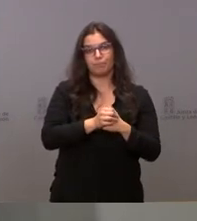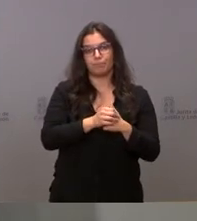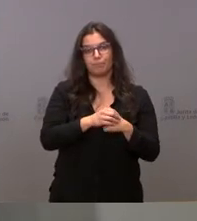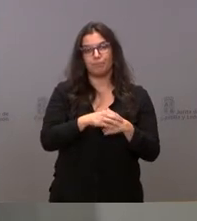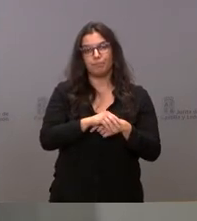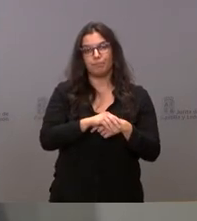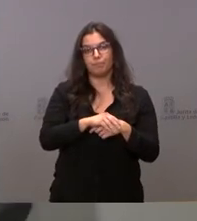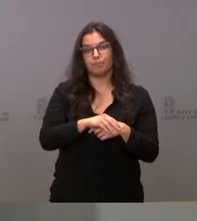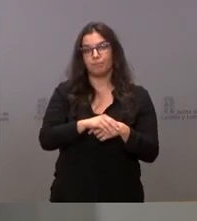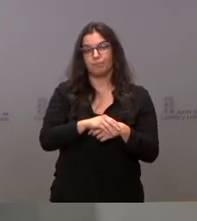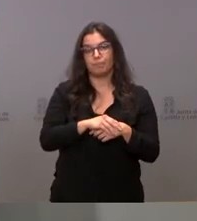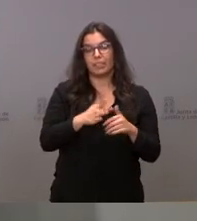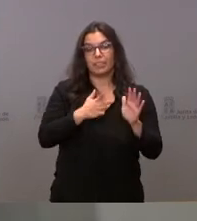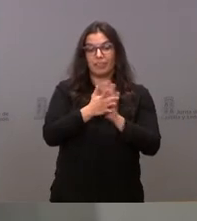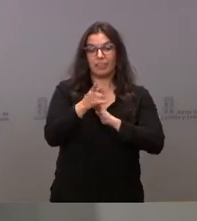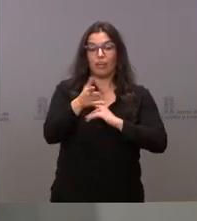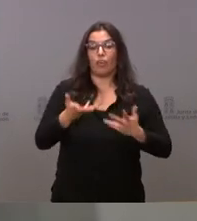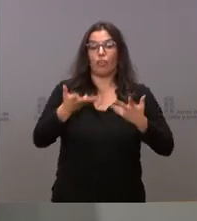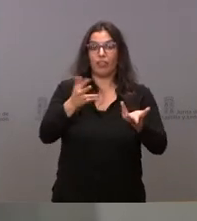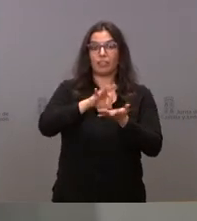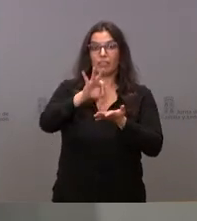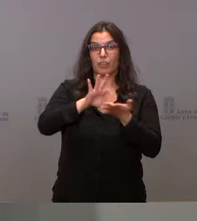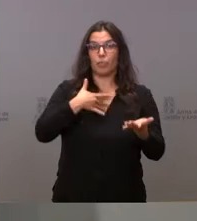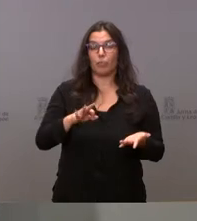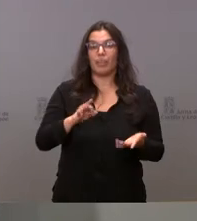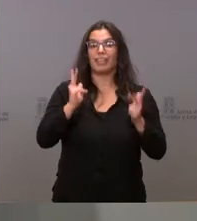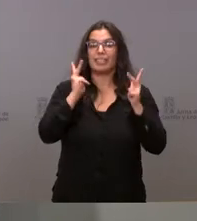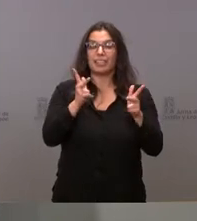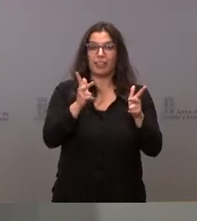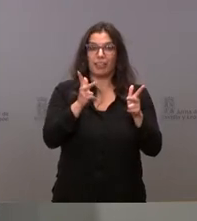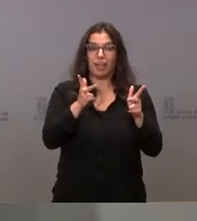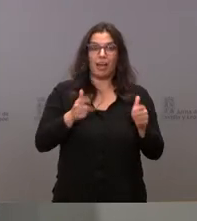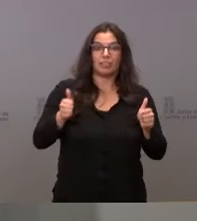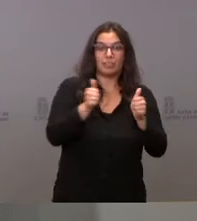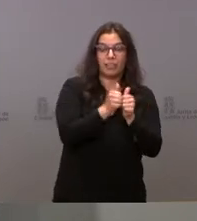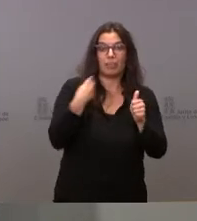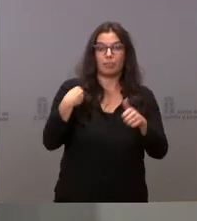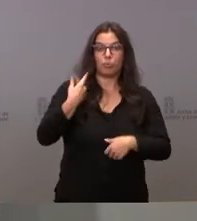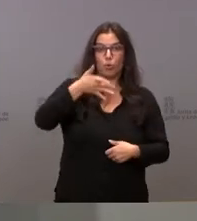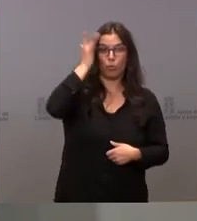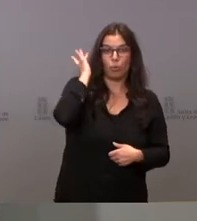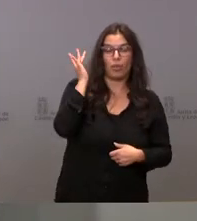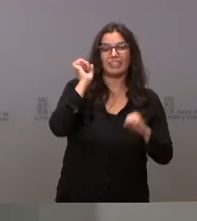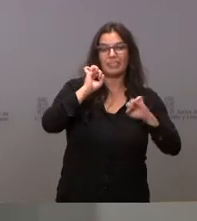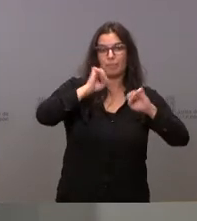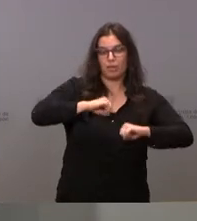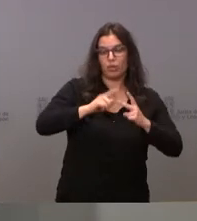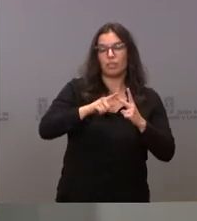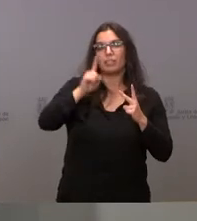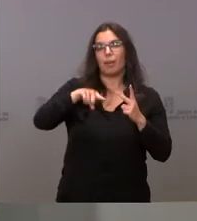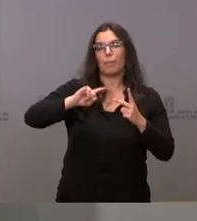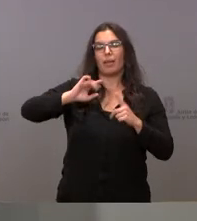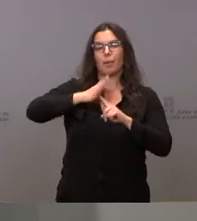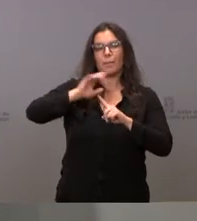Va a permitir prestar este servicio en la residencia asistida de personas mayores La Rubia, en la residencia de personas mayores de Parque